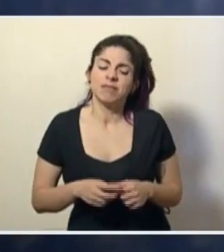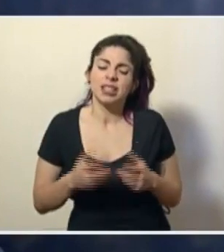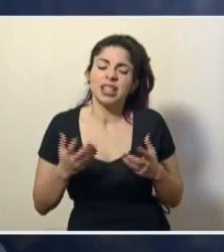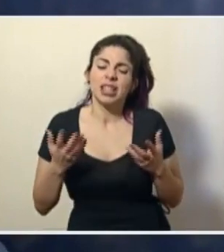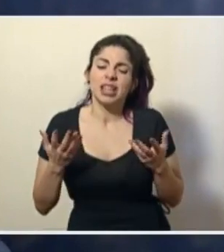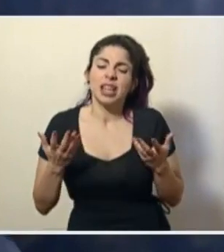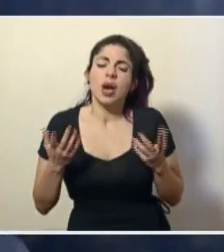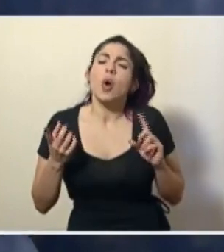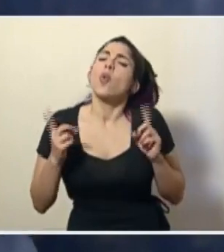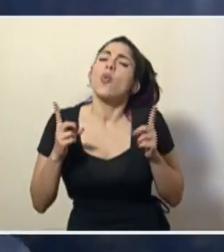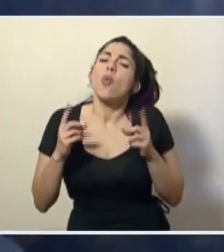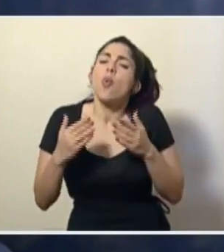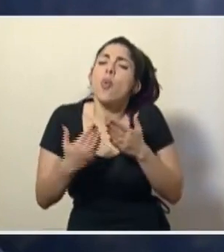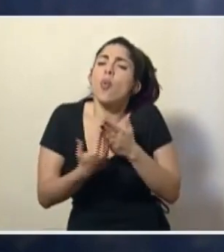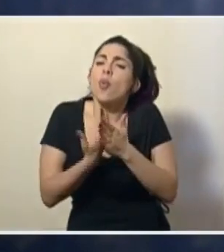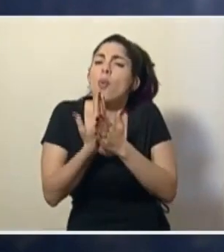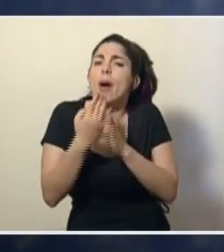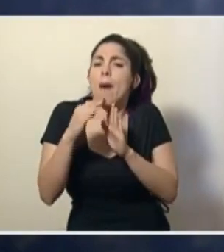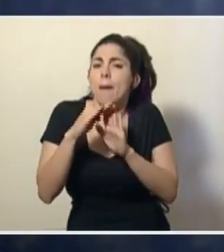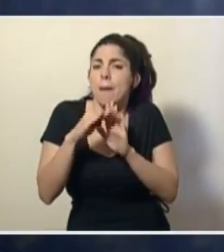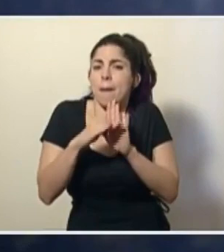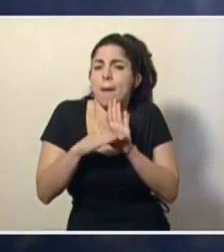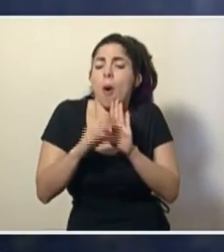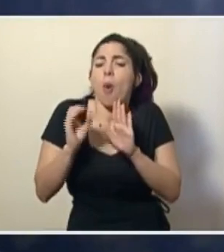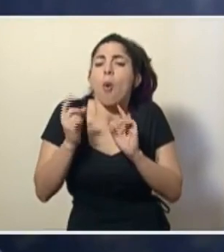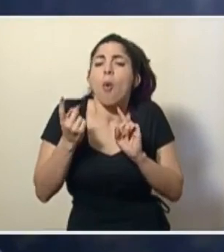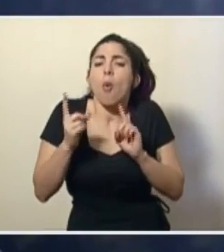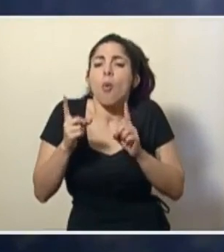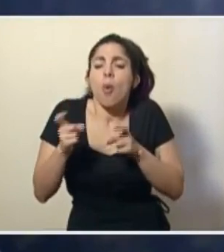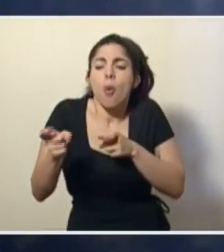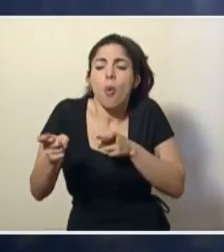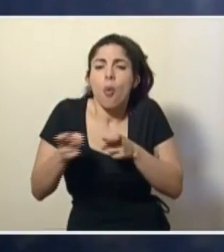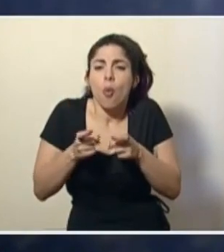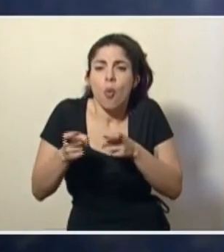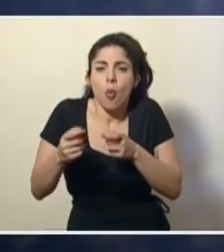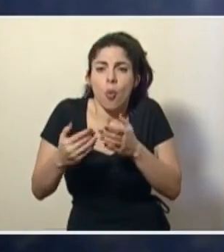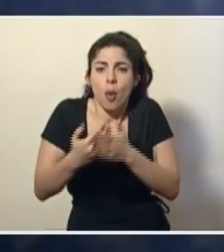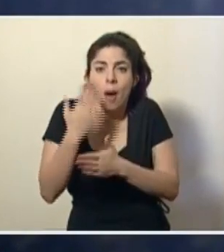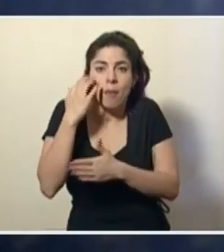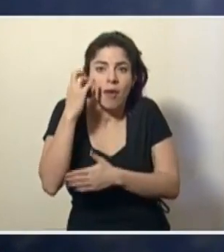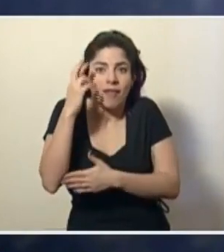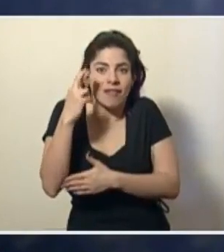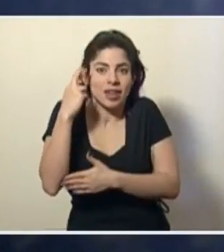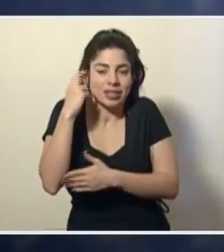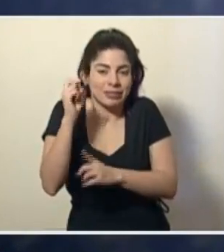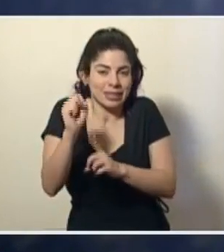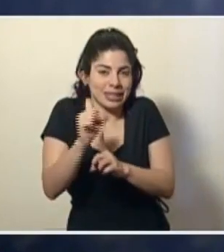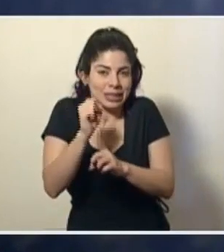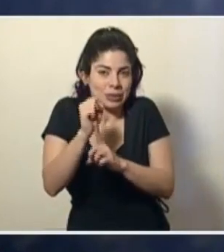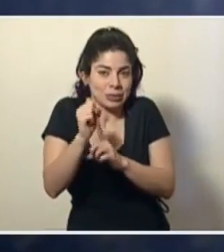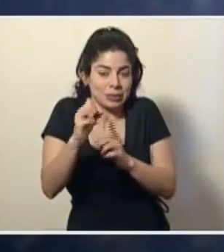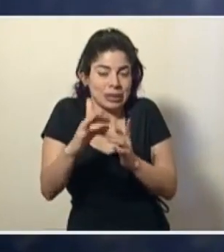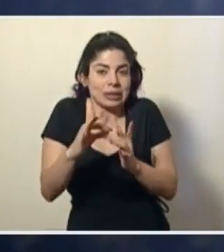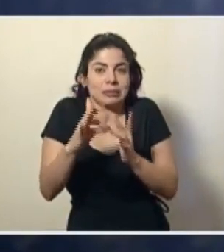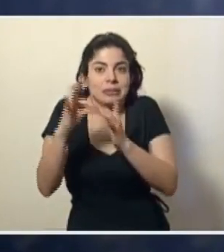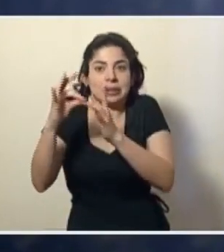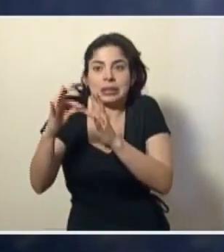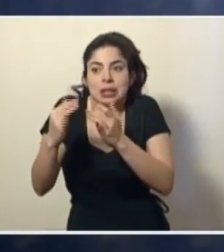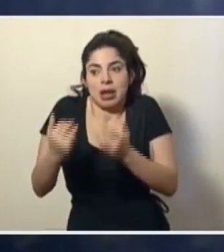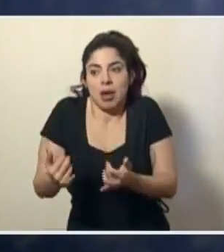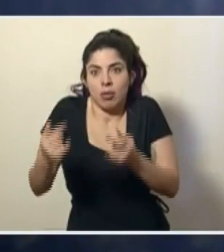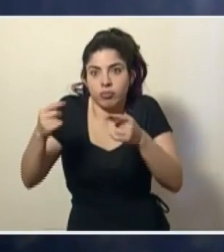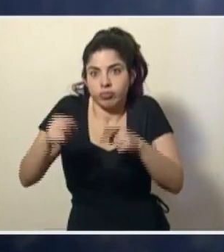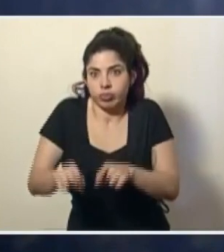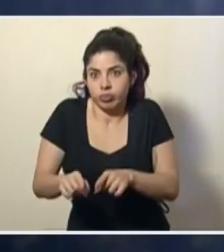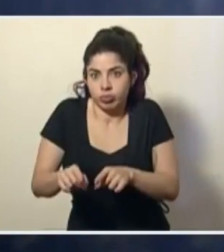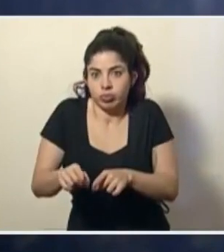¿qué nuevas medidas o controles en razón de la situación excepcional y extraordinaria que se está